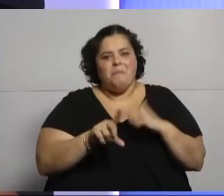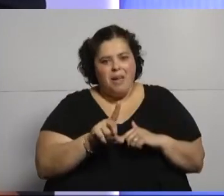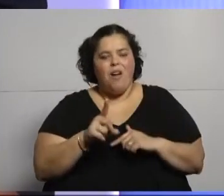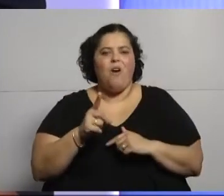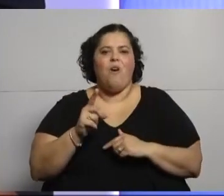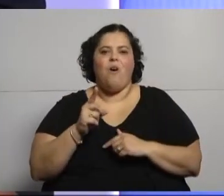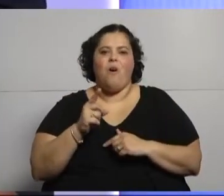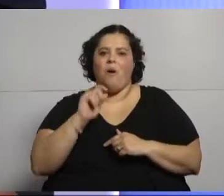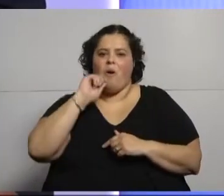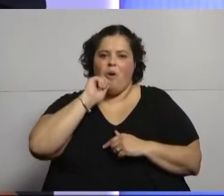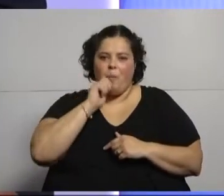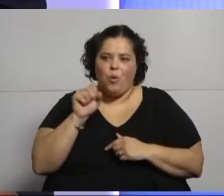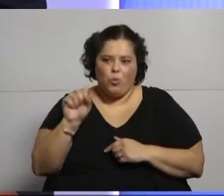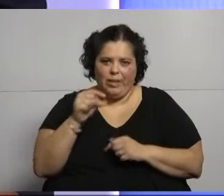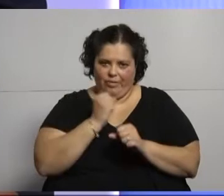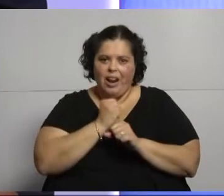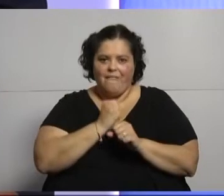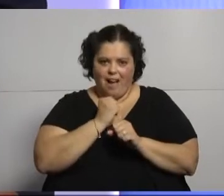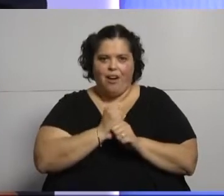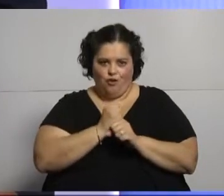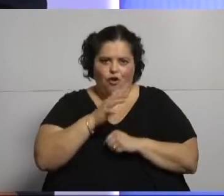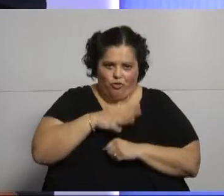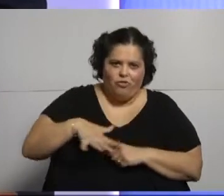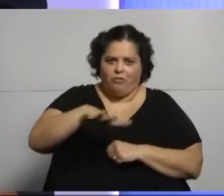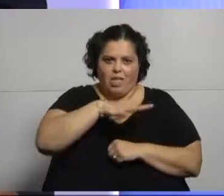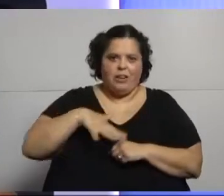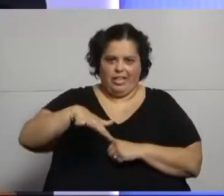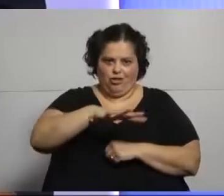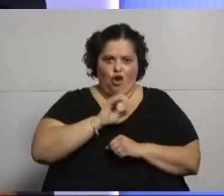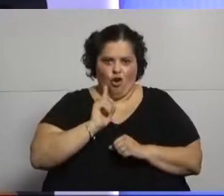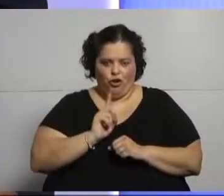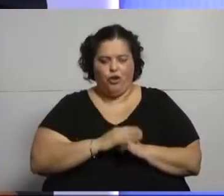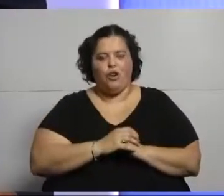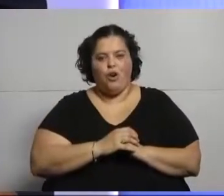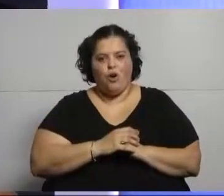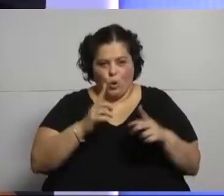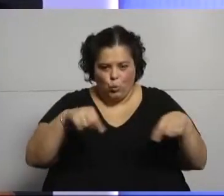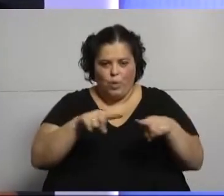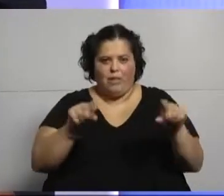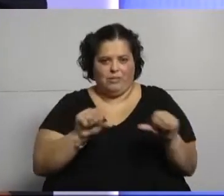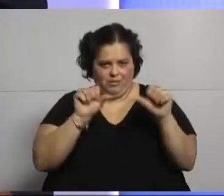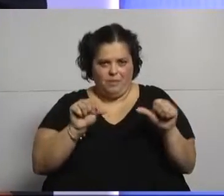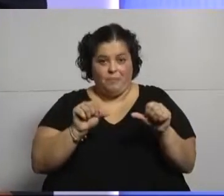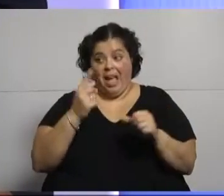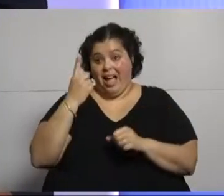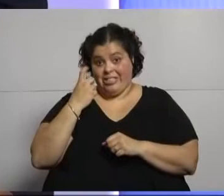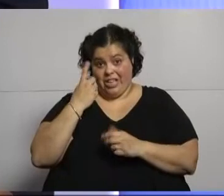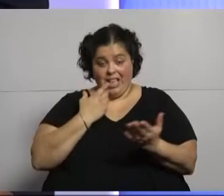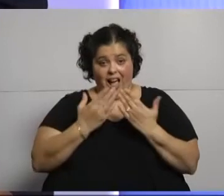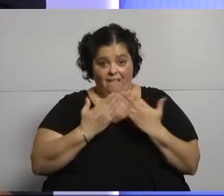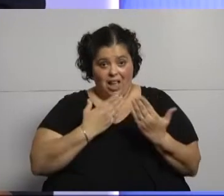Rescato ese trabajo en territorio que están haciendo. Un poco, cuando ayer hablábamos eso de